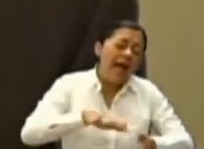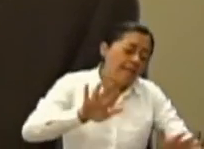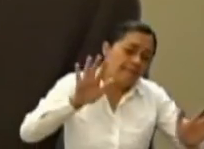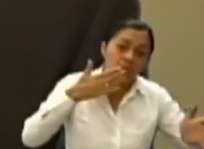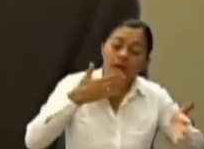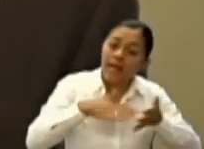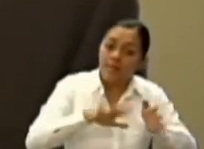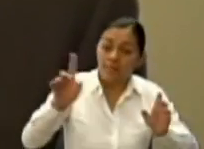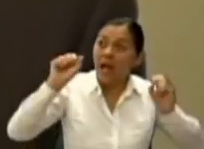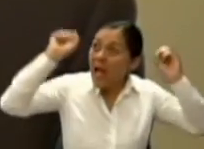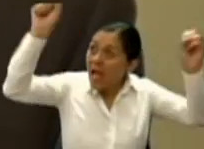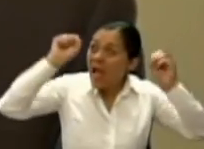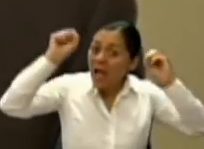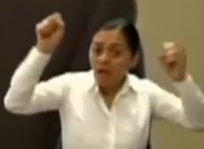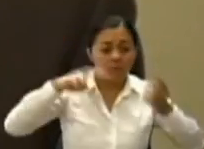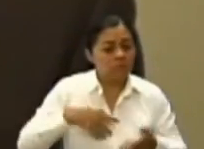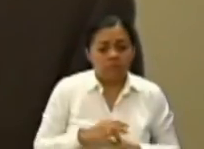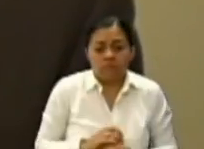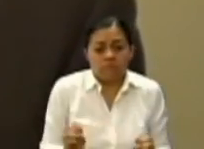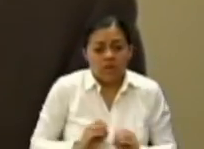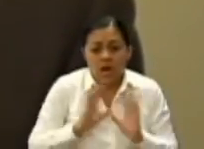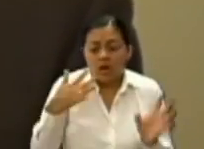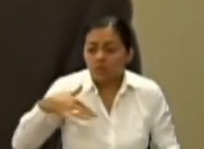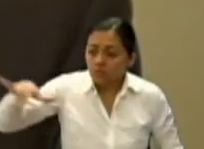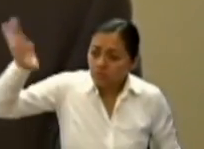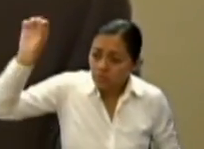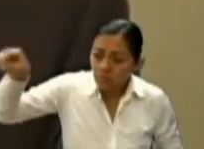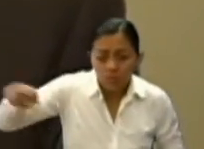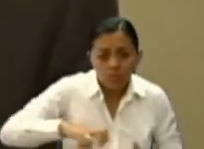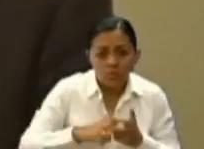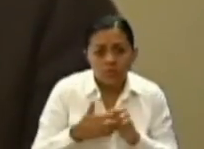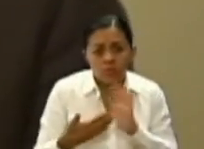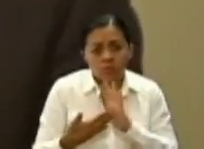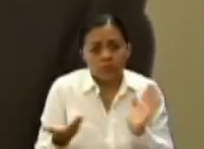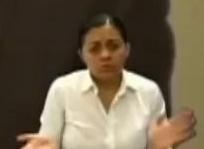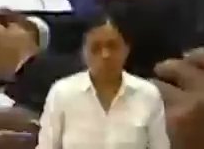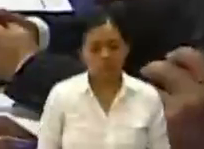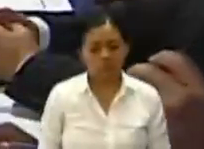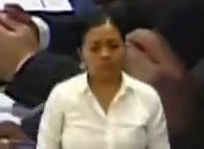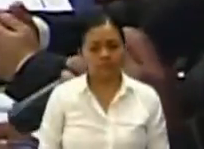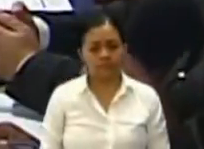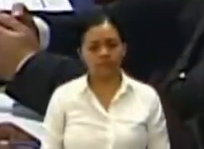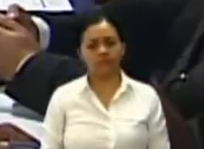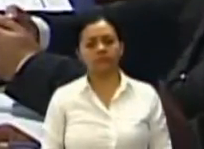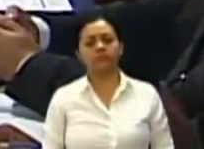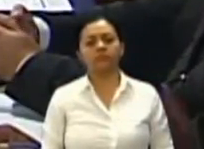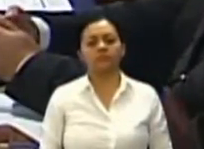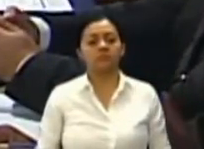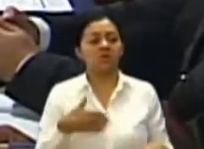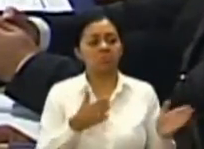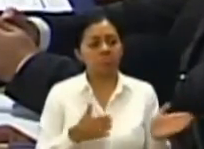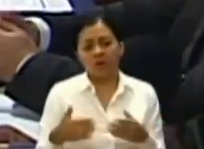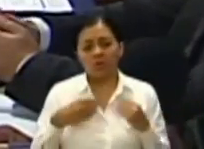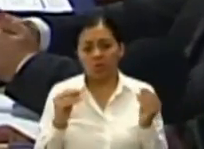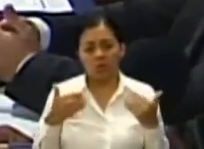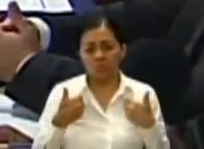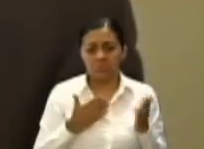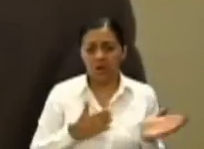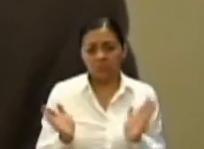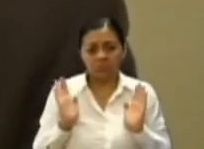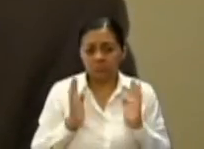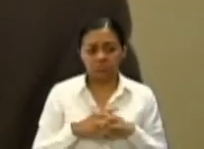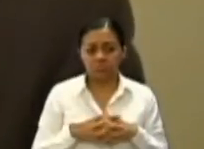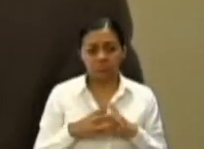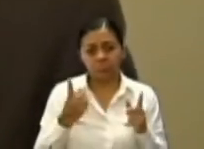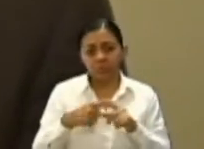ratificará a qué clase de oposición estamos enfrentando ningún plan de contingencia social a